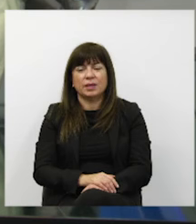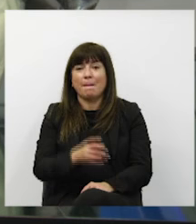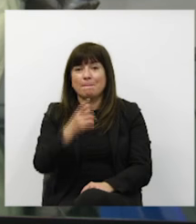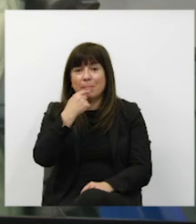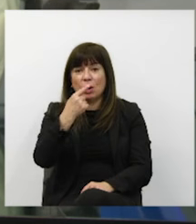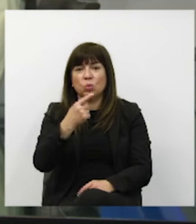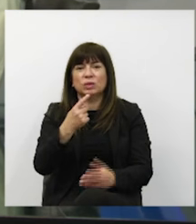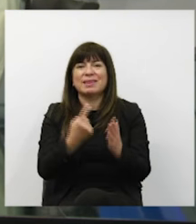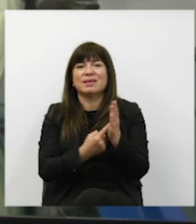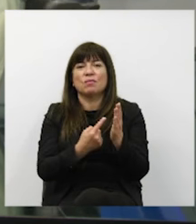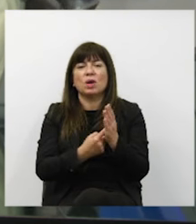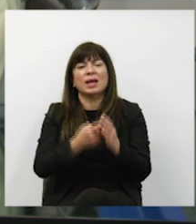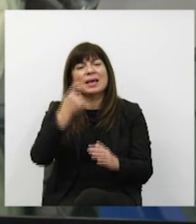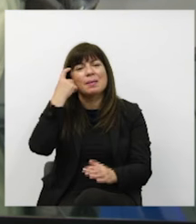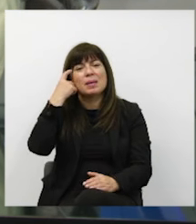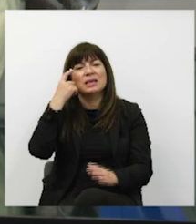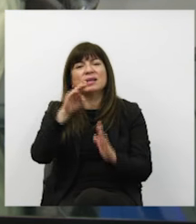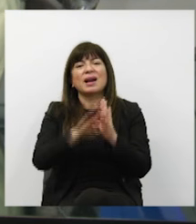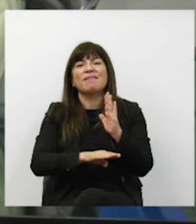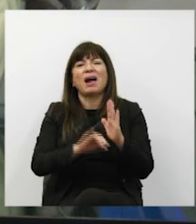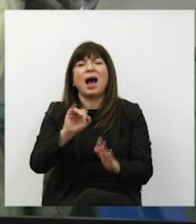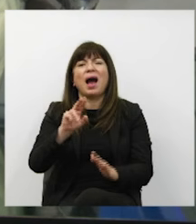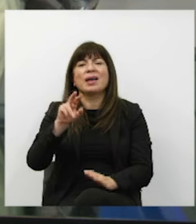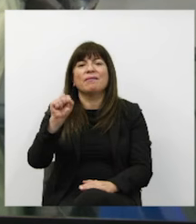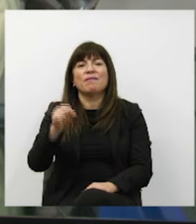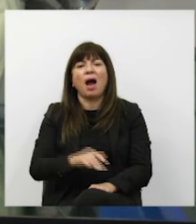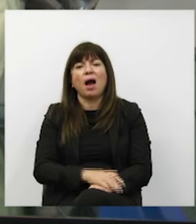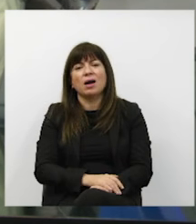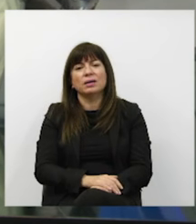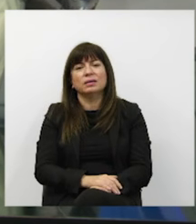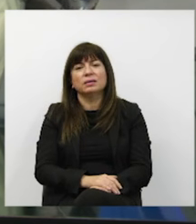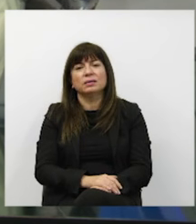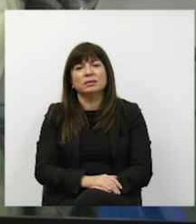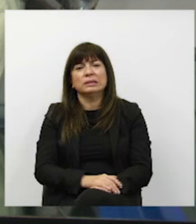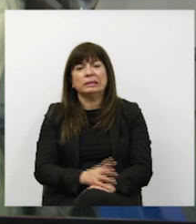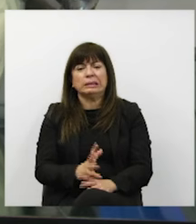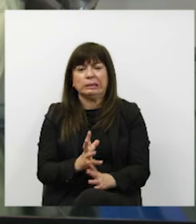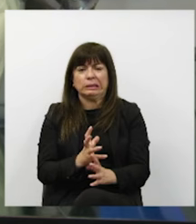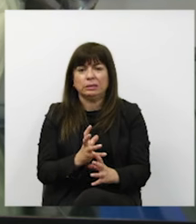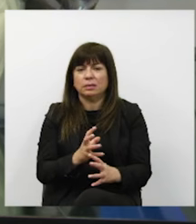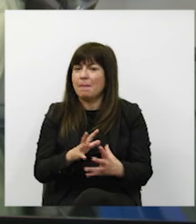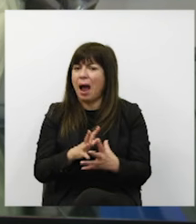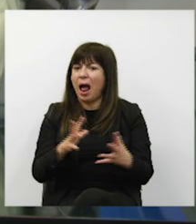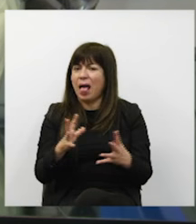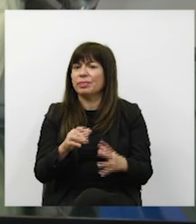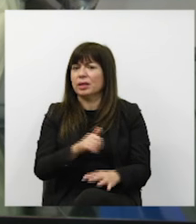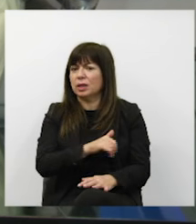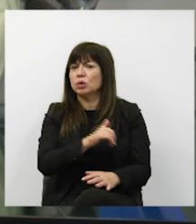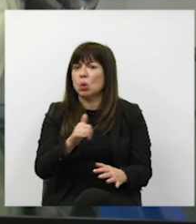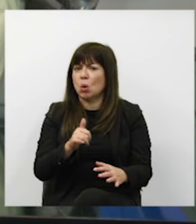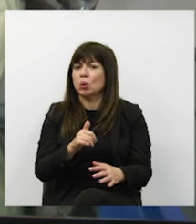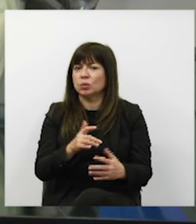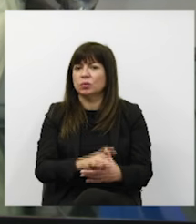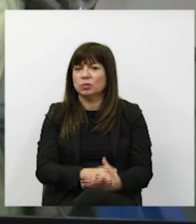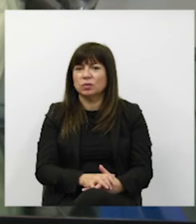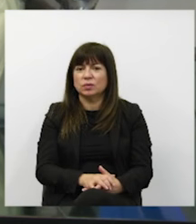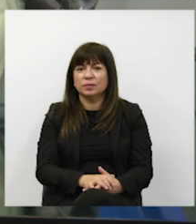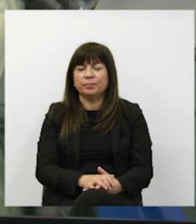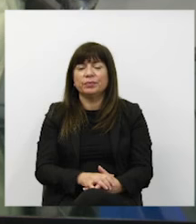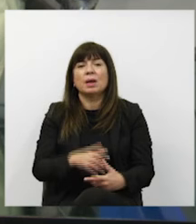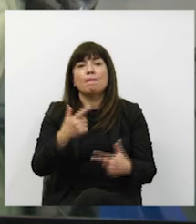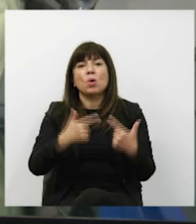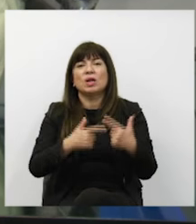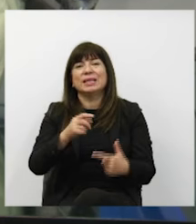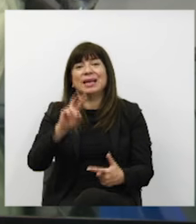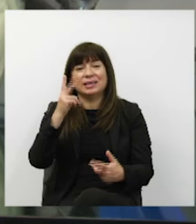Una pregunta tributaria: ¿qué piensa de una posible rebaja del IVA, que es el impuesto más regresivo de todos? Y segundo, una pregunta más política, que quiero que va en línea con lo que hemos conversado.